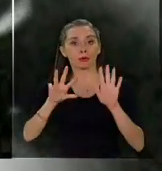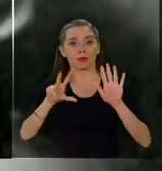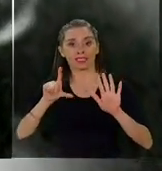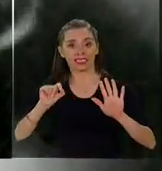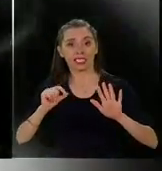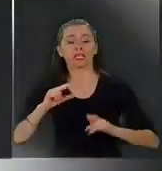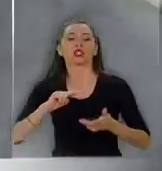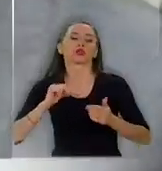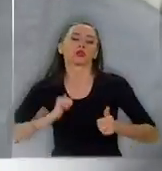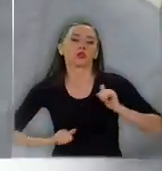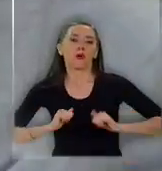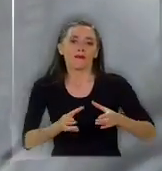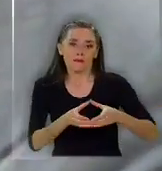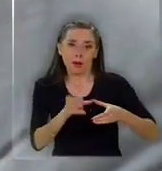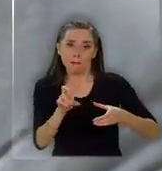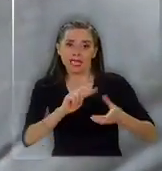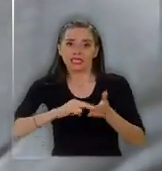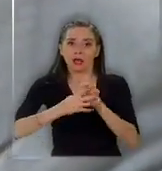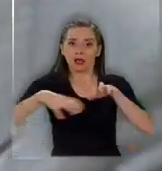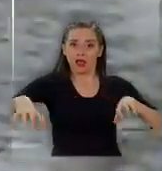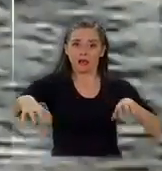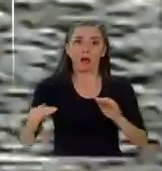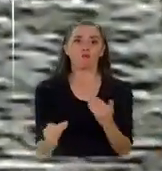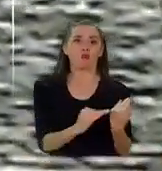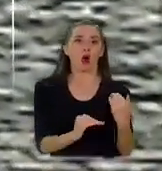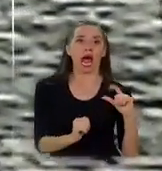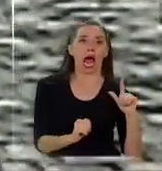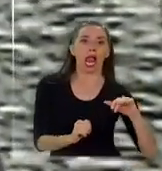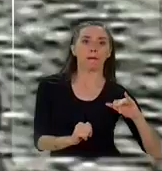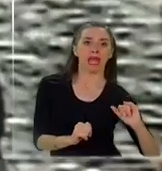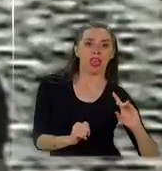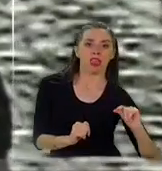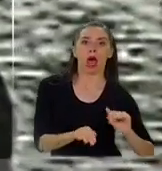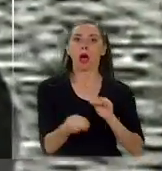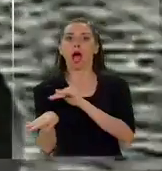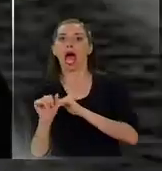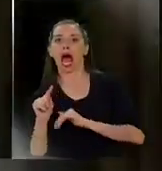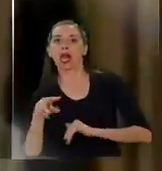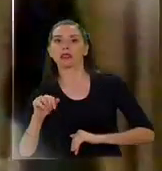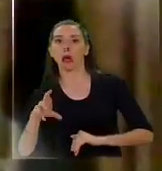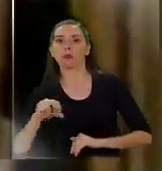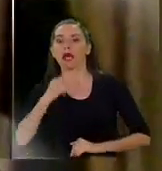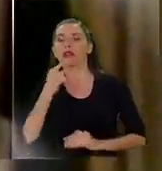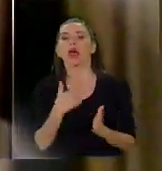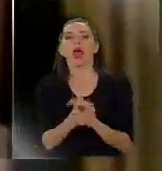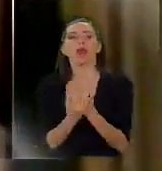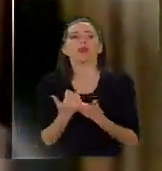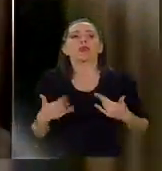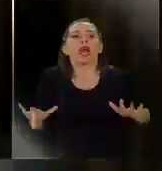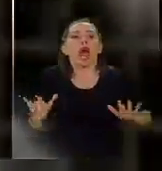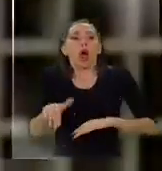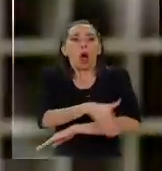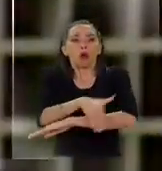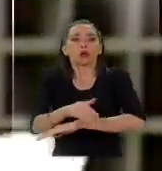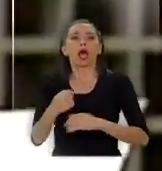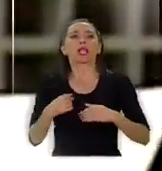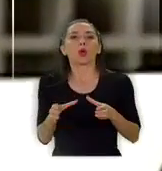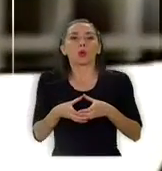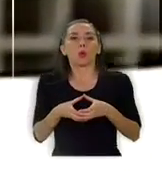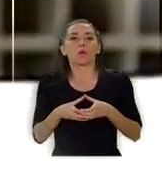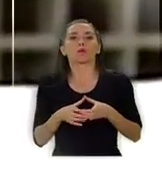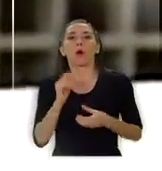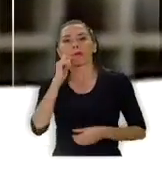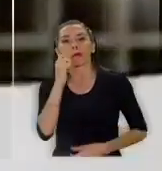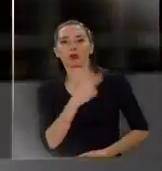de los socialistas entre los de Almeida y los de Altamirano, se declaraba completamente neutral, pasaba a ser parte de los suizos. Le voy a